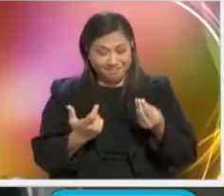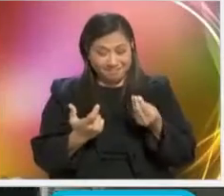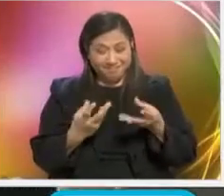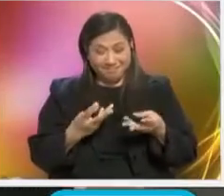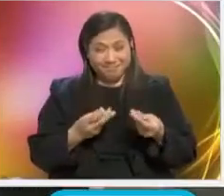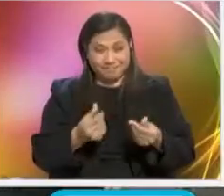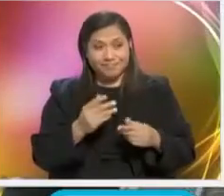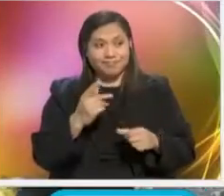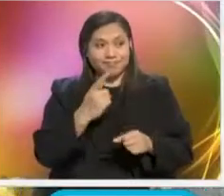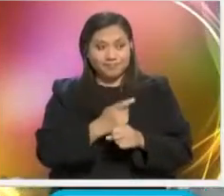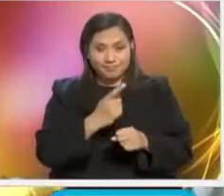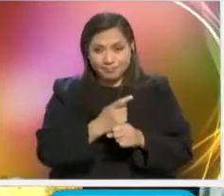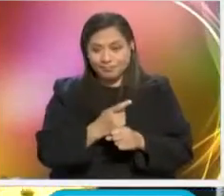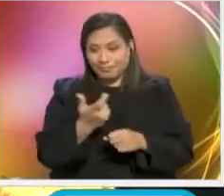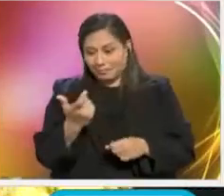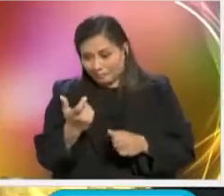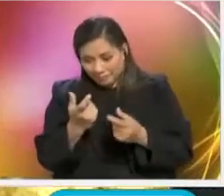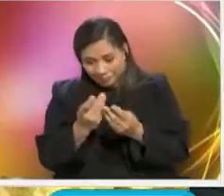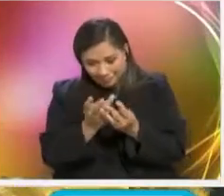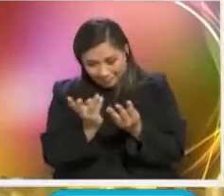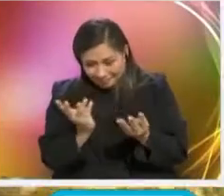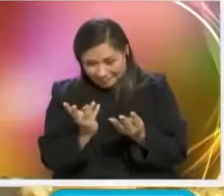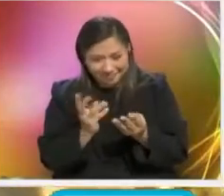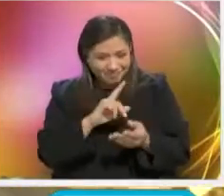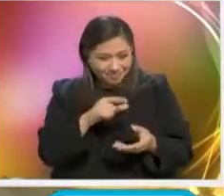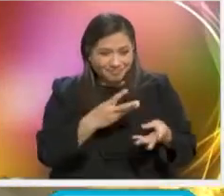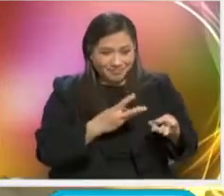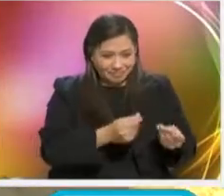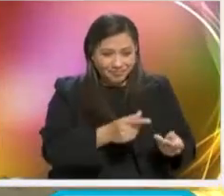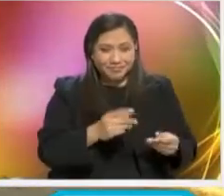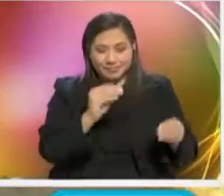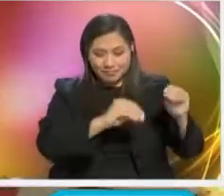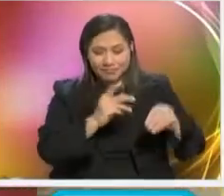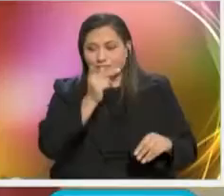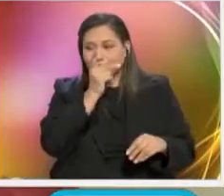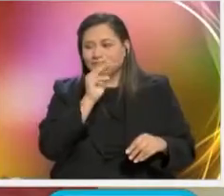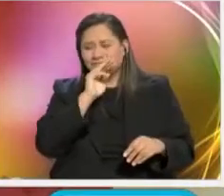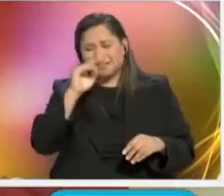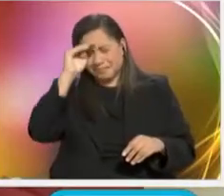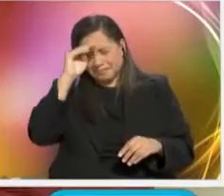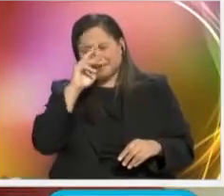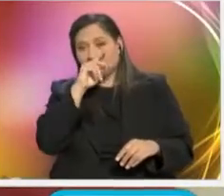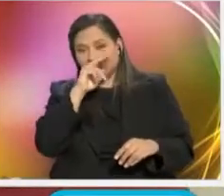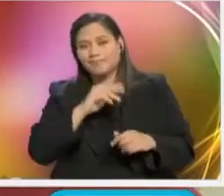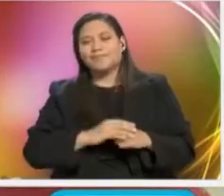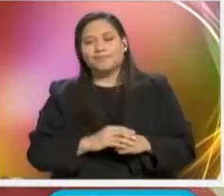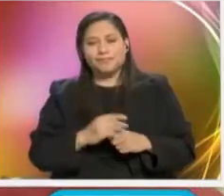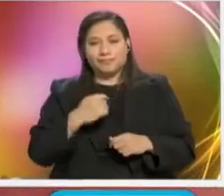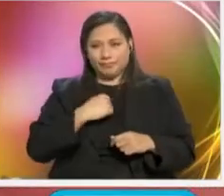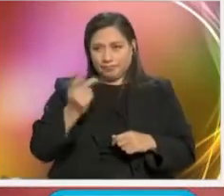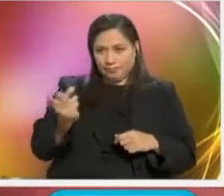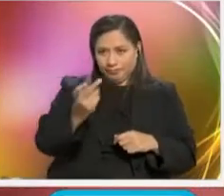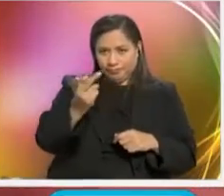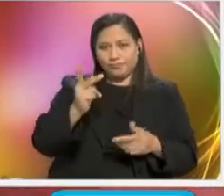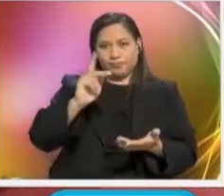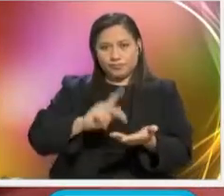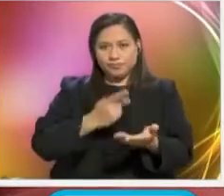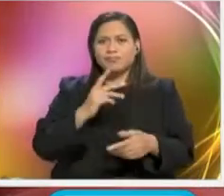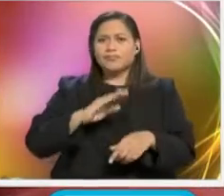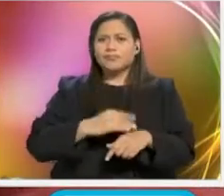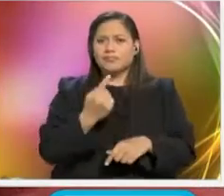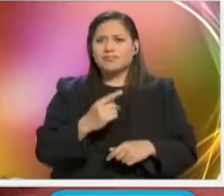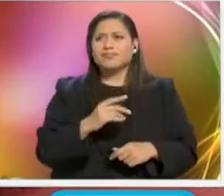Primero comprarlos y luego armarlos, ¿verdad? Mucho pánico de los padres de familia por este Sí. gasto. A ver, y yo les pregunto también otra vez, ¿por